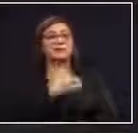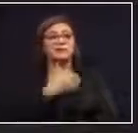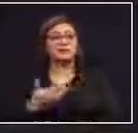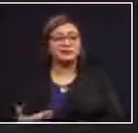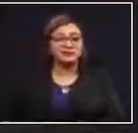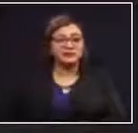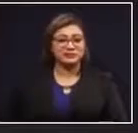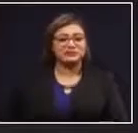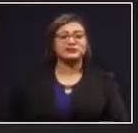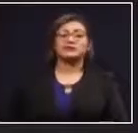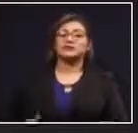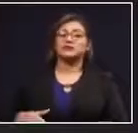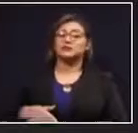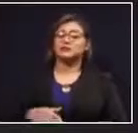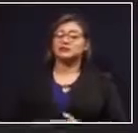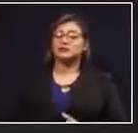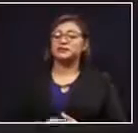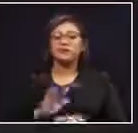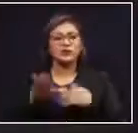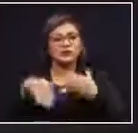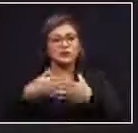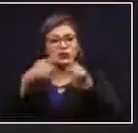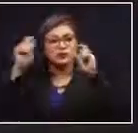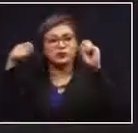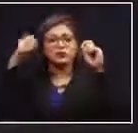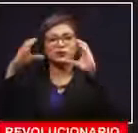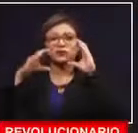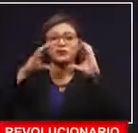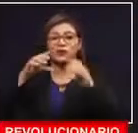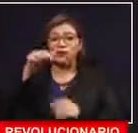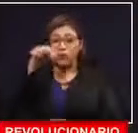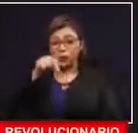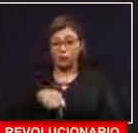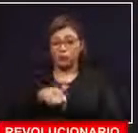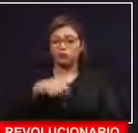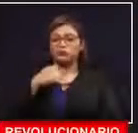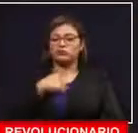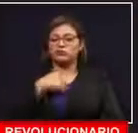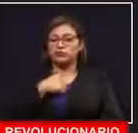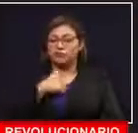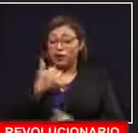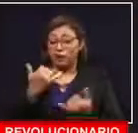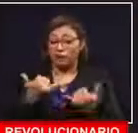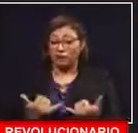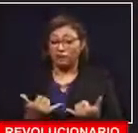Hoy me complace en dar este anteproyecto de ley.